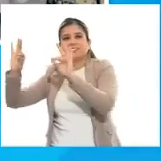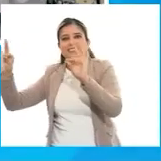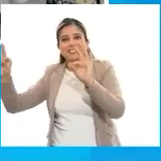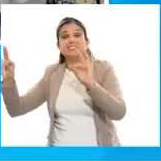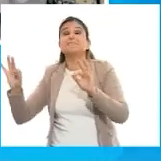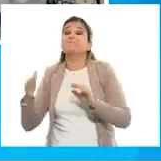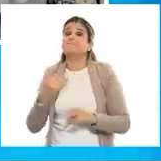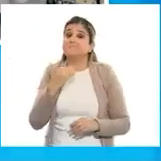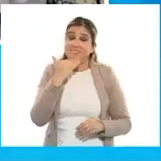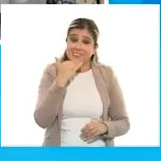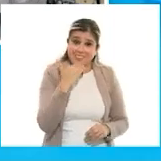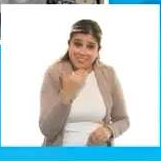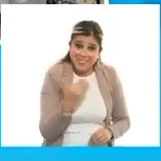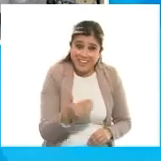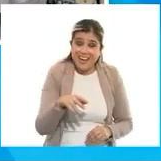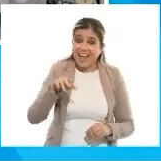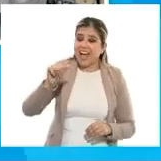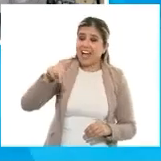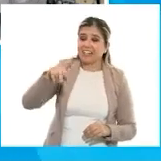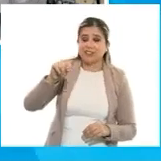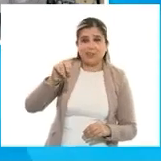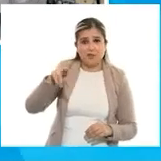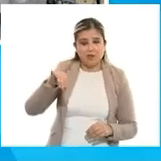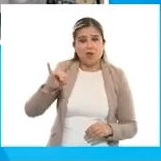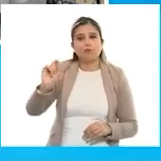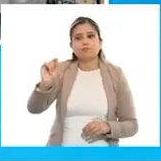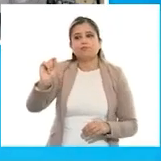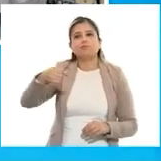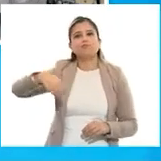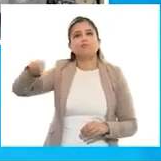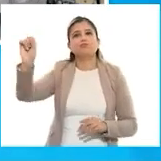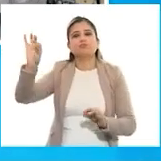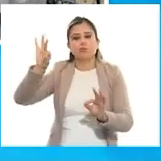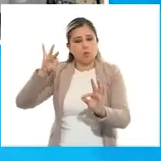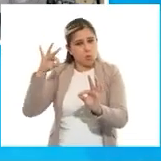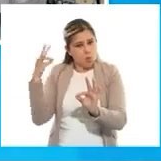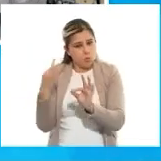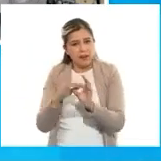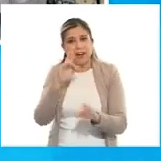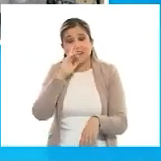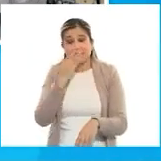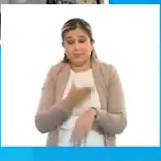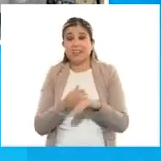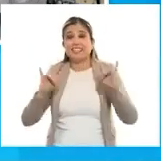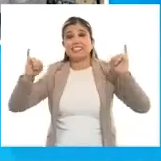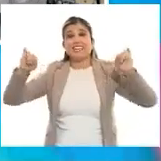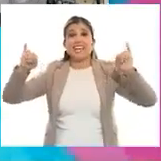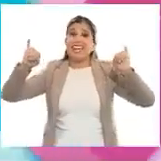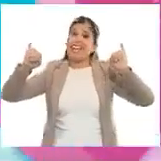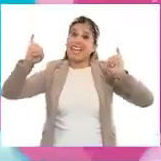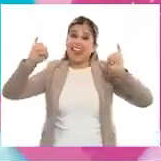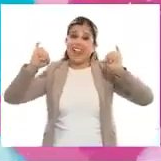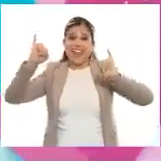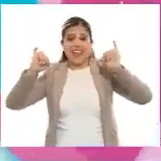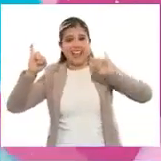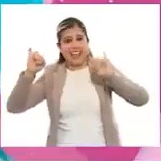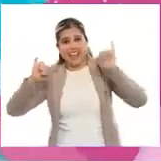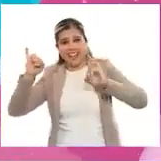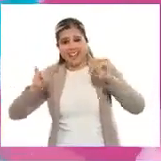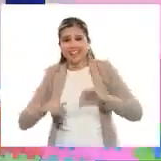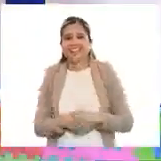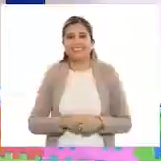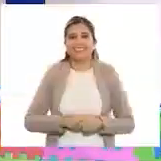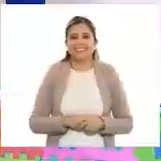tú. Entonces, ¿Antonio cumplió con su responsabilidad? ¡Sí! Antonio sí cumplió con su responsabilidad.